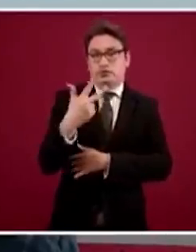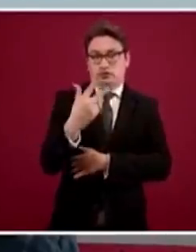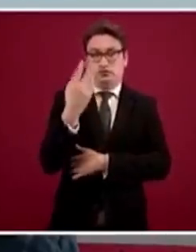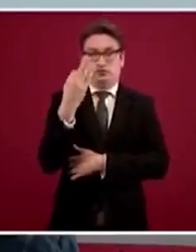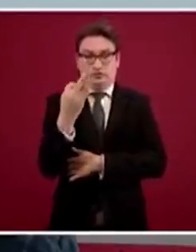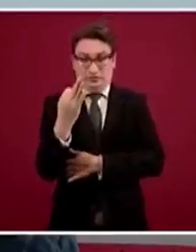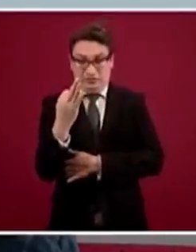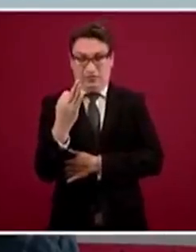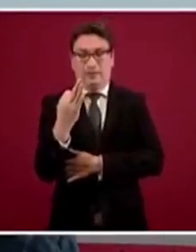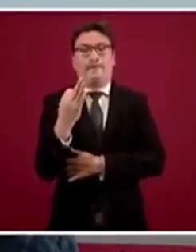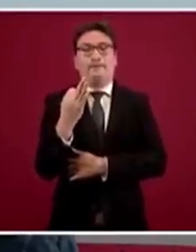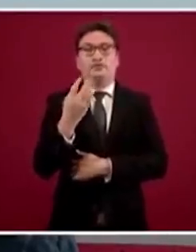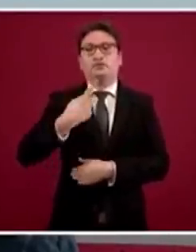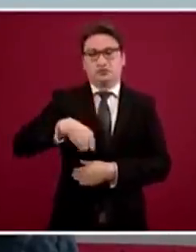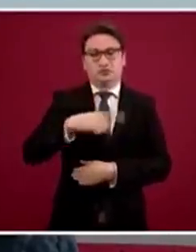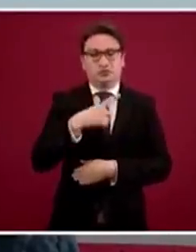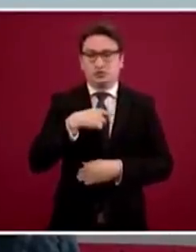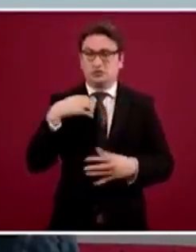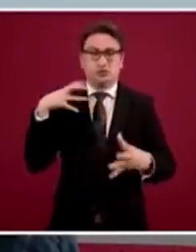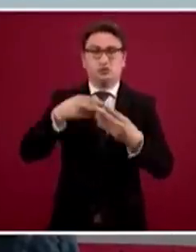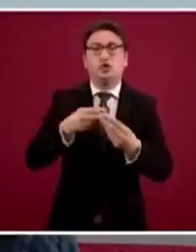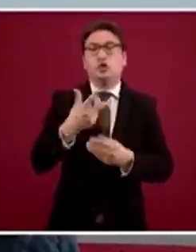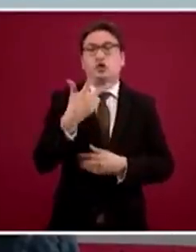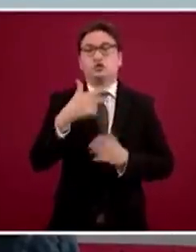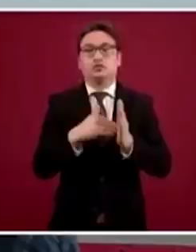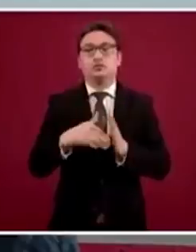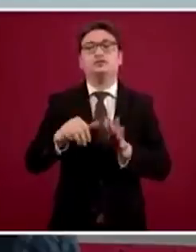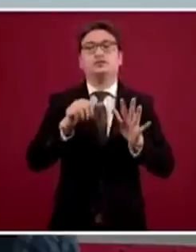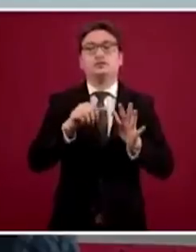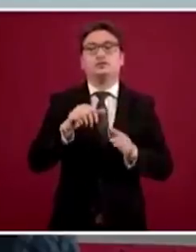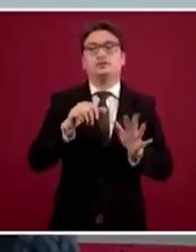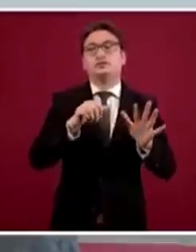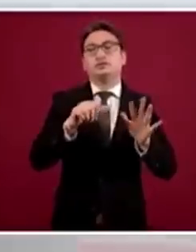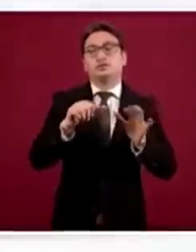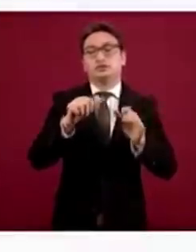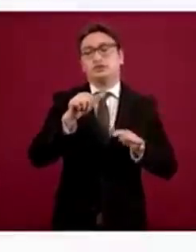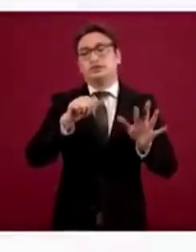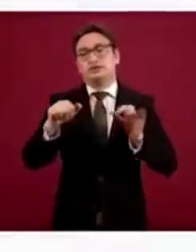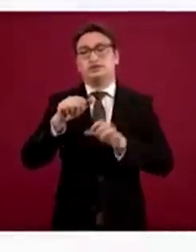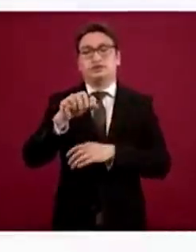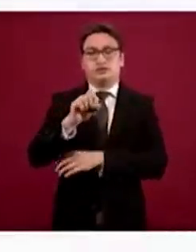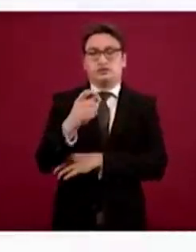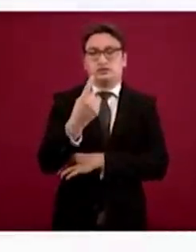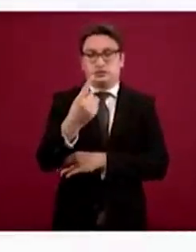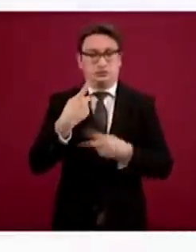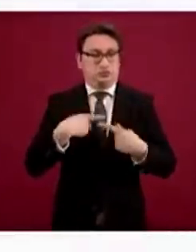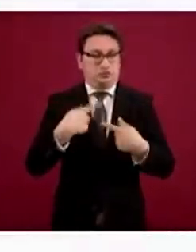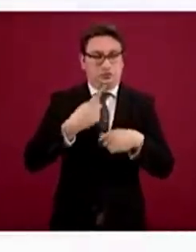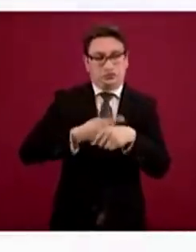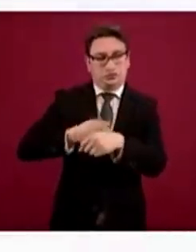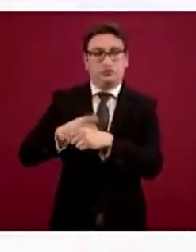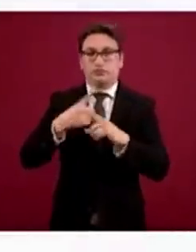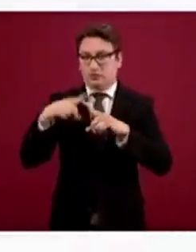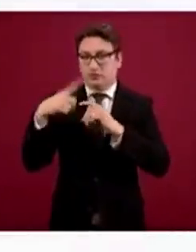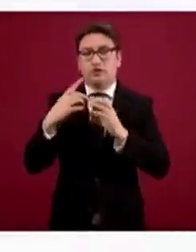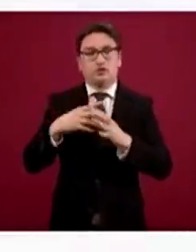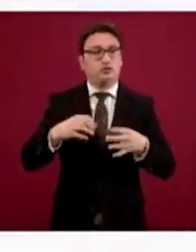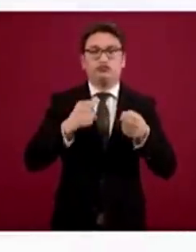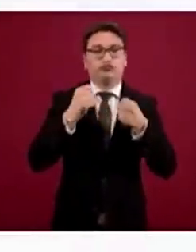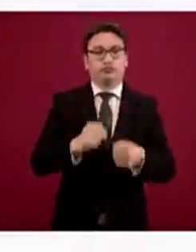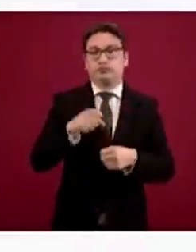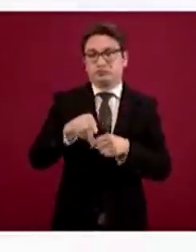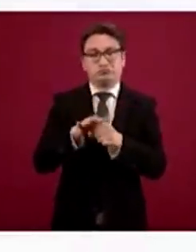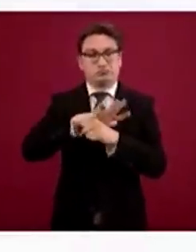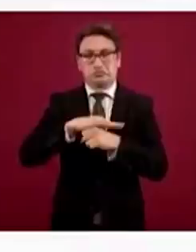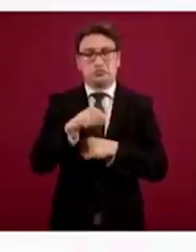hemos acumulado 8 mil 261 casos acumulados personas que ha confirmado la infección por